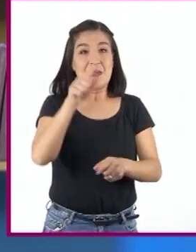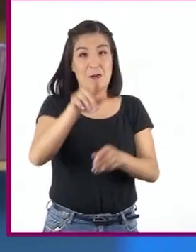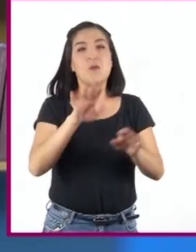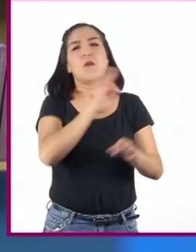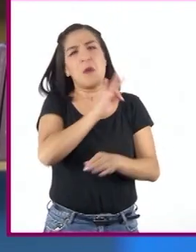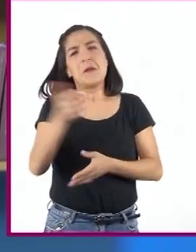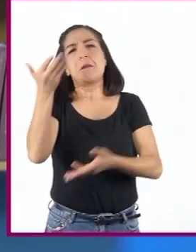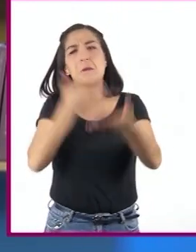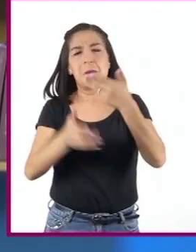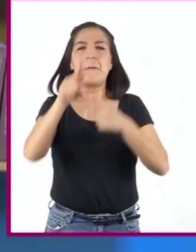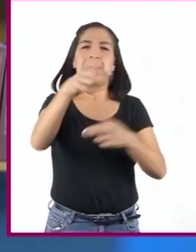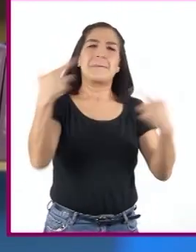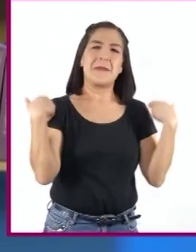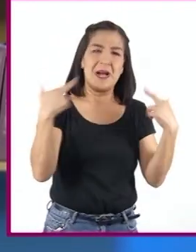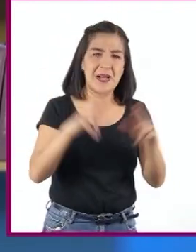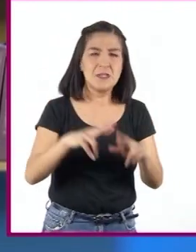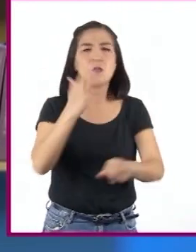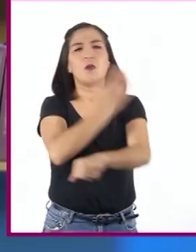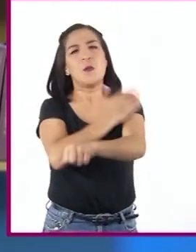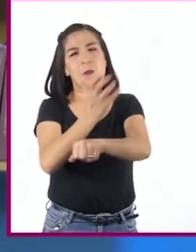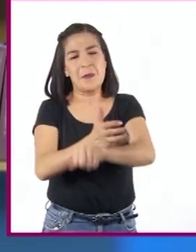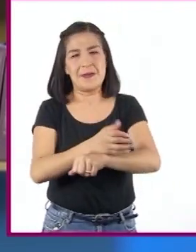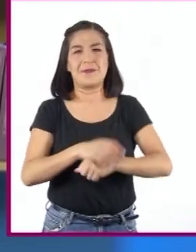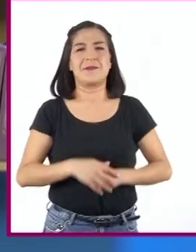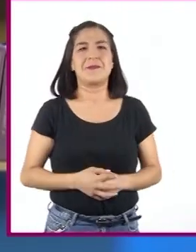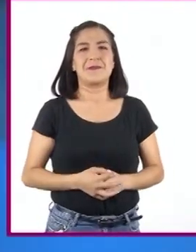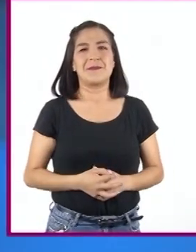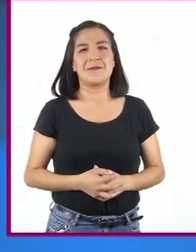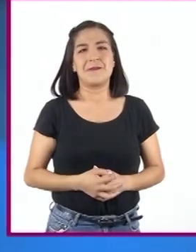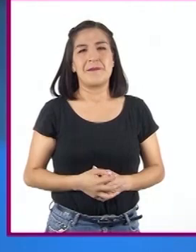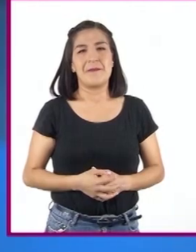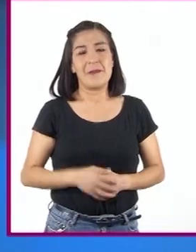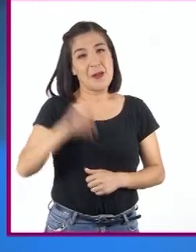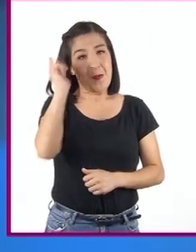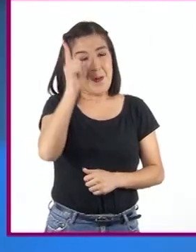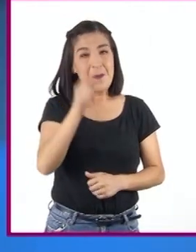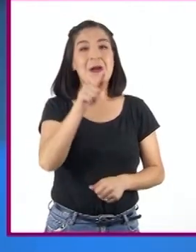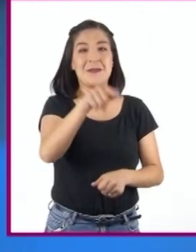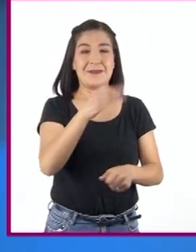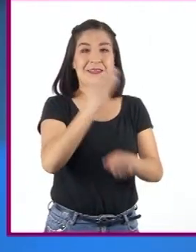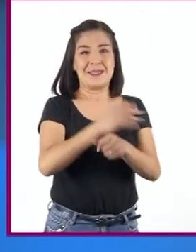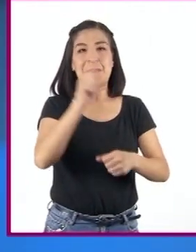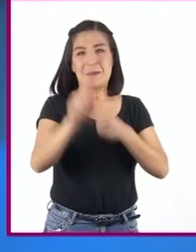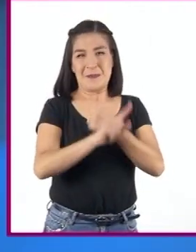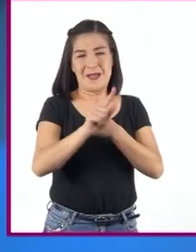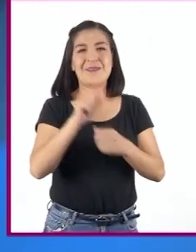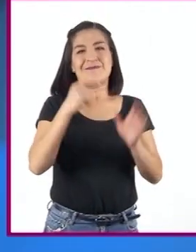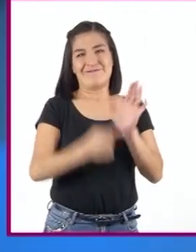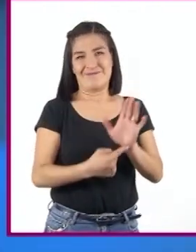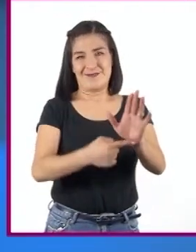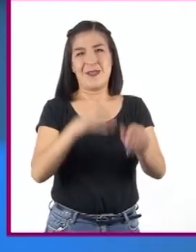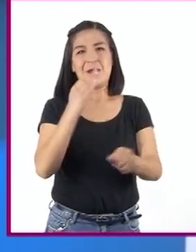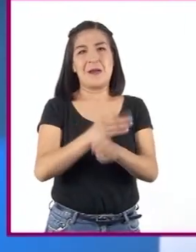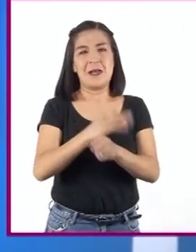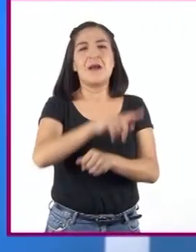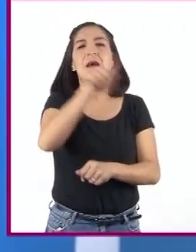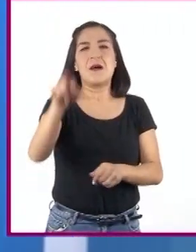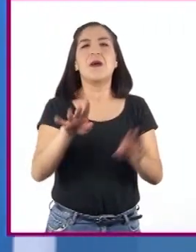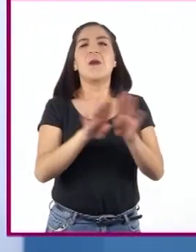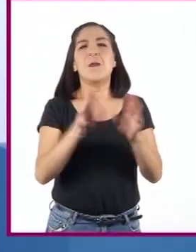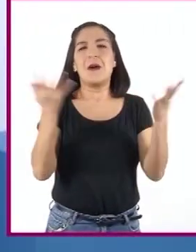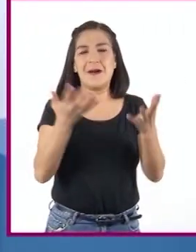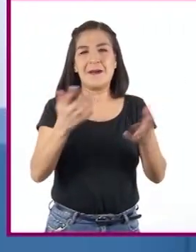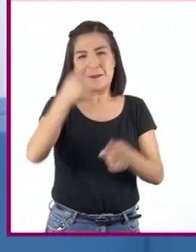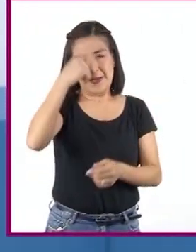sus compañeros, su maestra o maestro. Esperamos que los problemas que hemos presentado les hayan